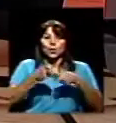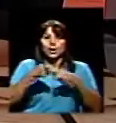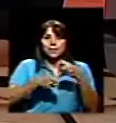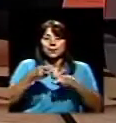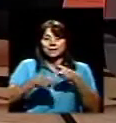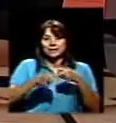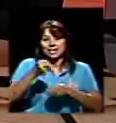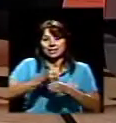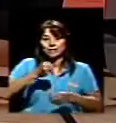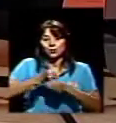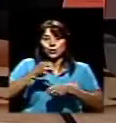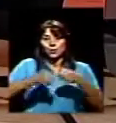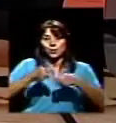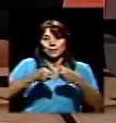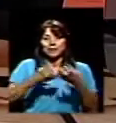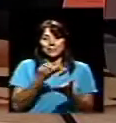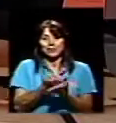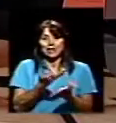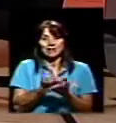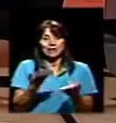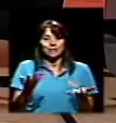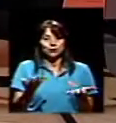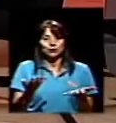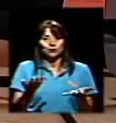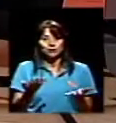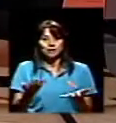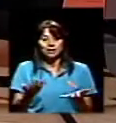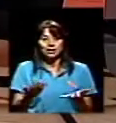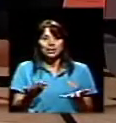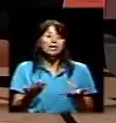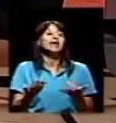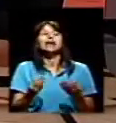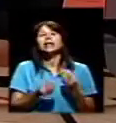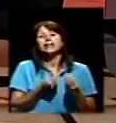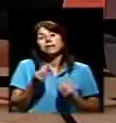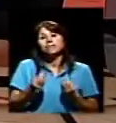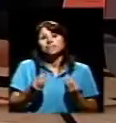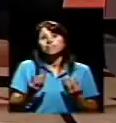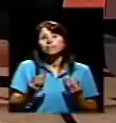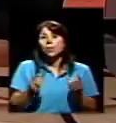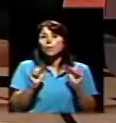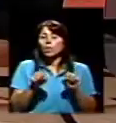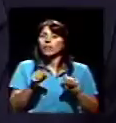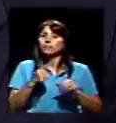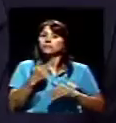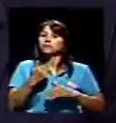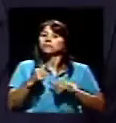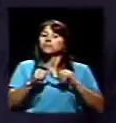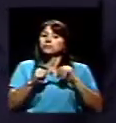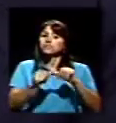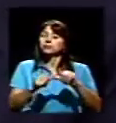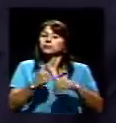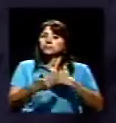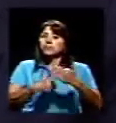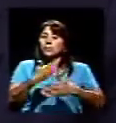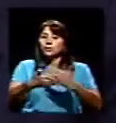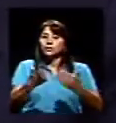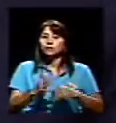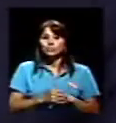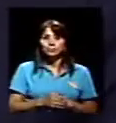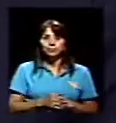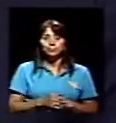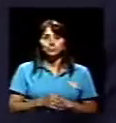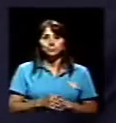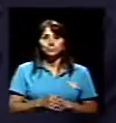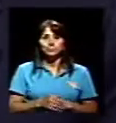cayendo y poner adelante el proceso. Sí, bueno, ya